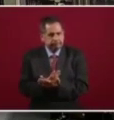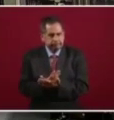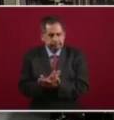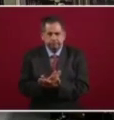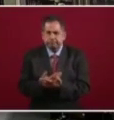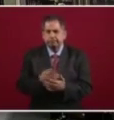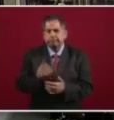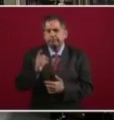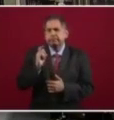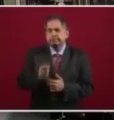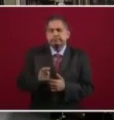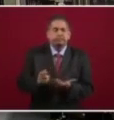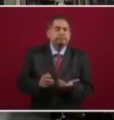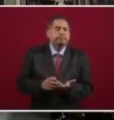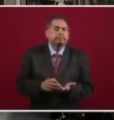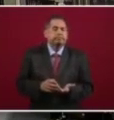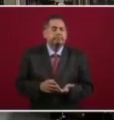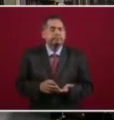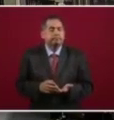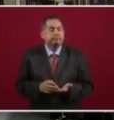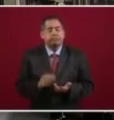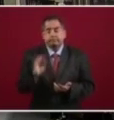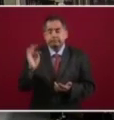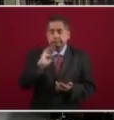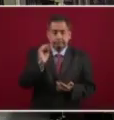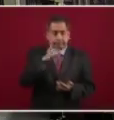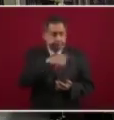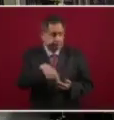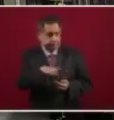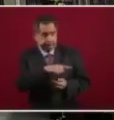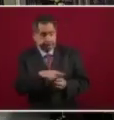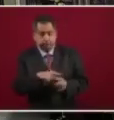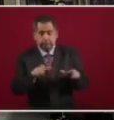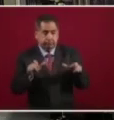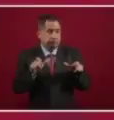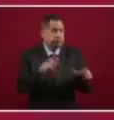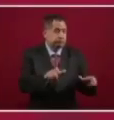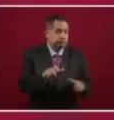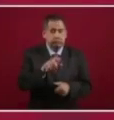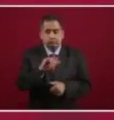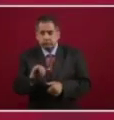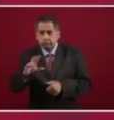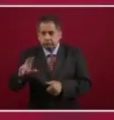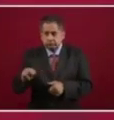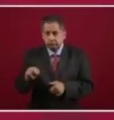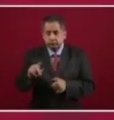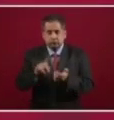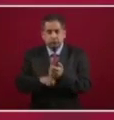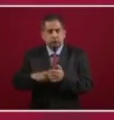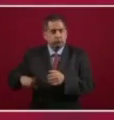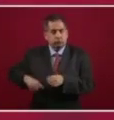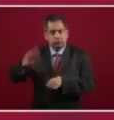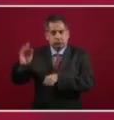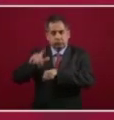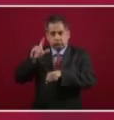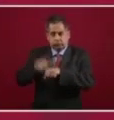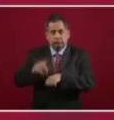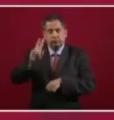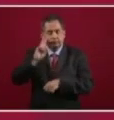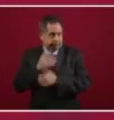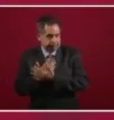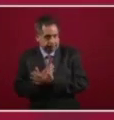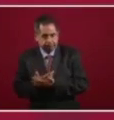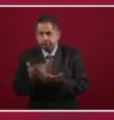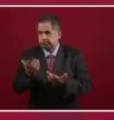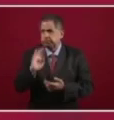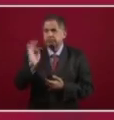Ver si ellos tenían la protección del gobierno federal,